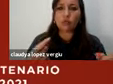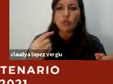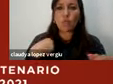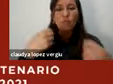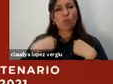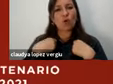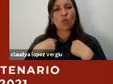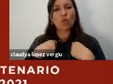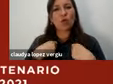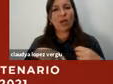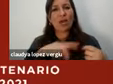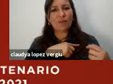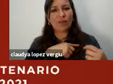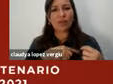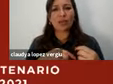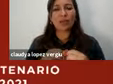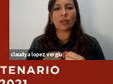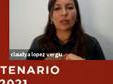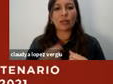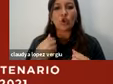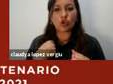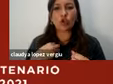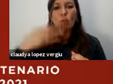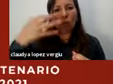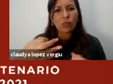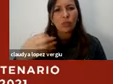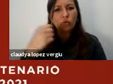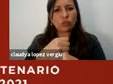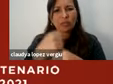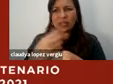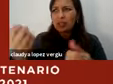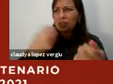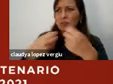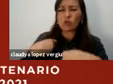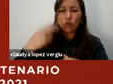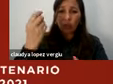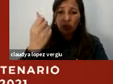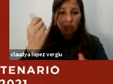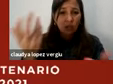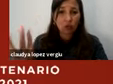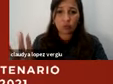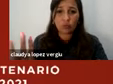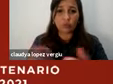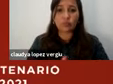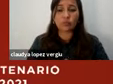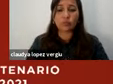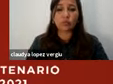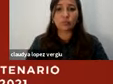Entonces, sin el apoyo que nosotros recibimos económicamente, no podríamos hacer estos talleres, ¿no? Que